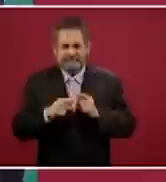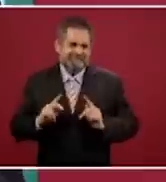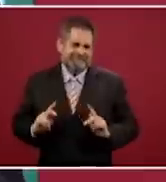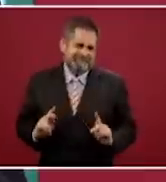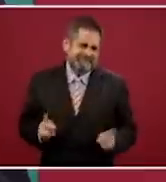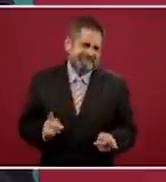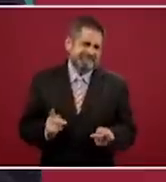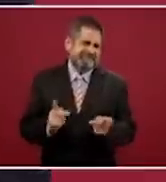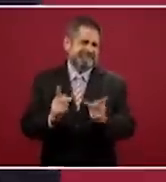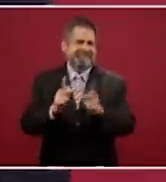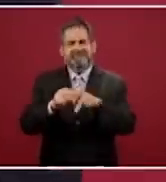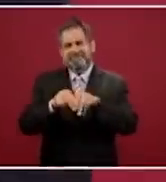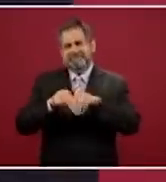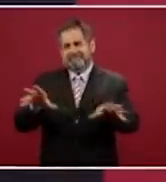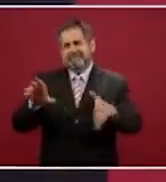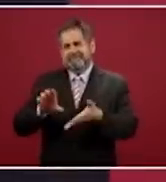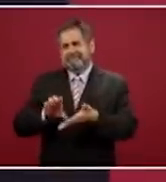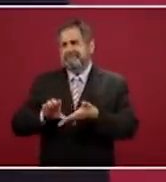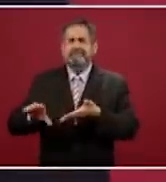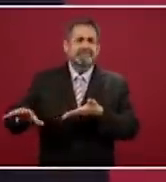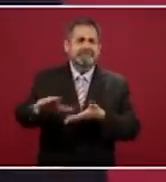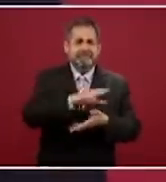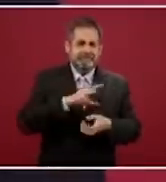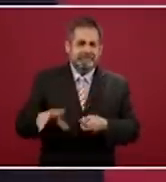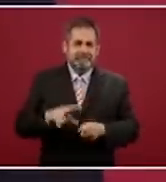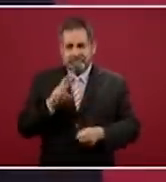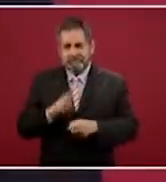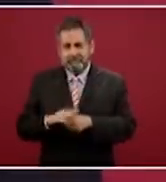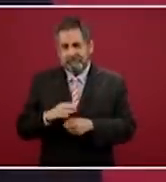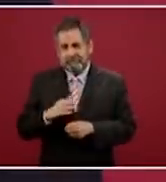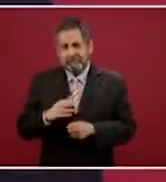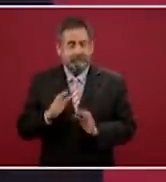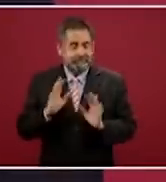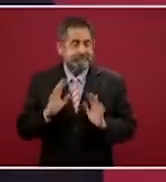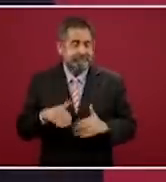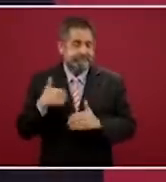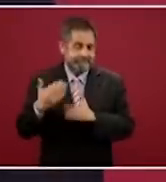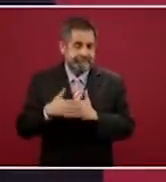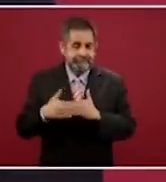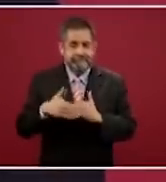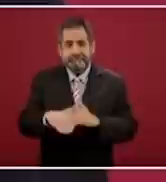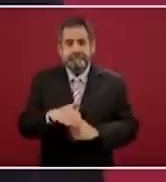distribución es plena, es completa,